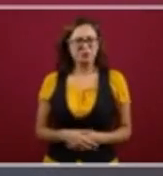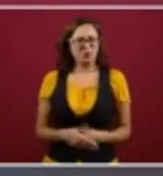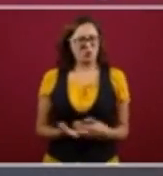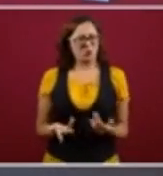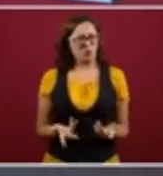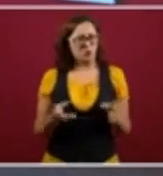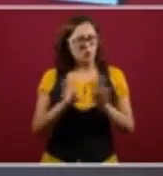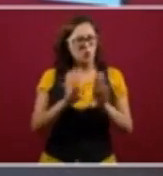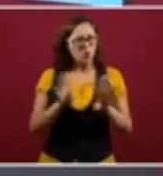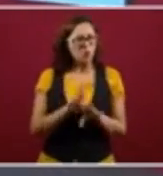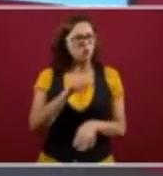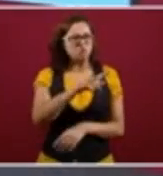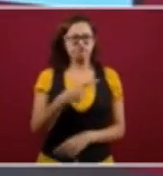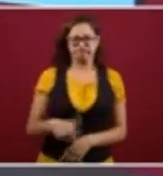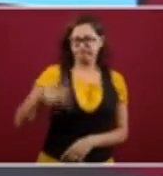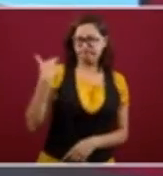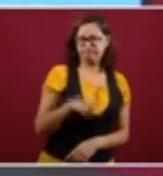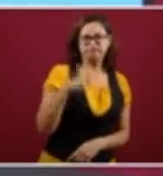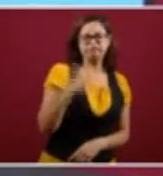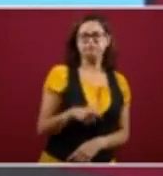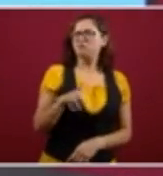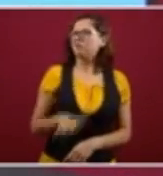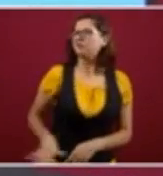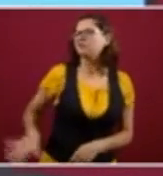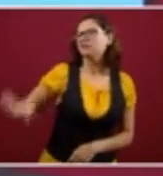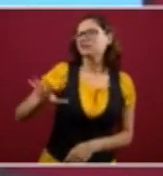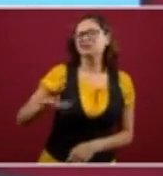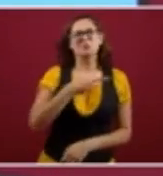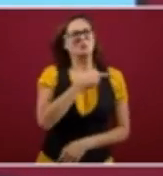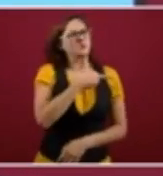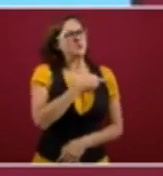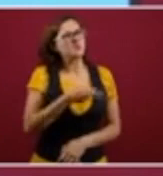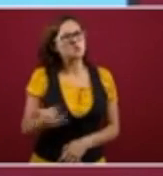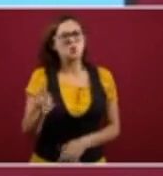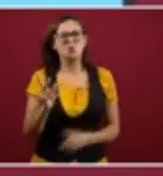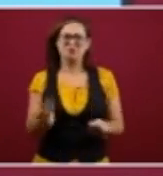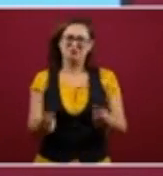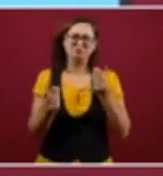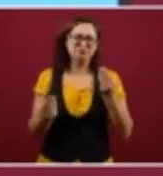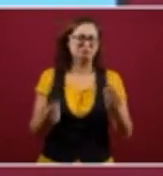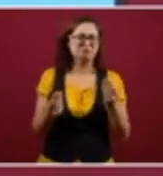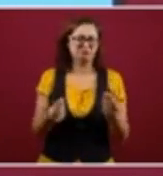elevadísimos sabiendo tanta pobreza y tanta necesidad?